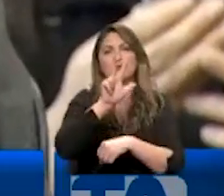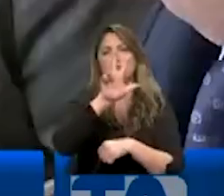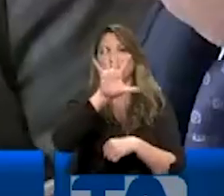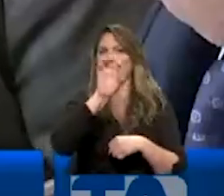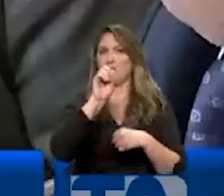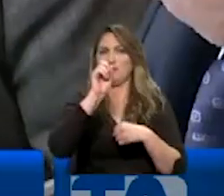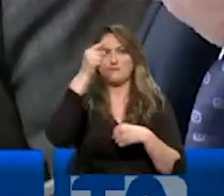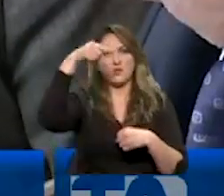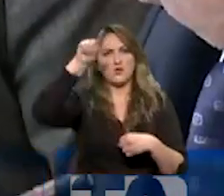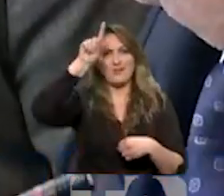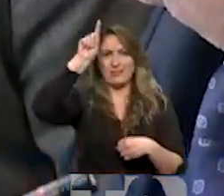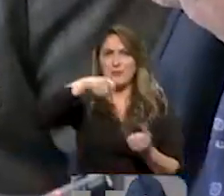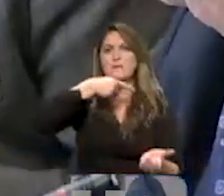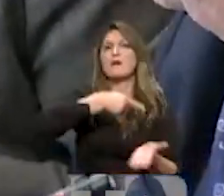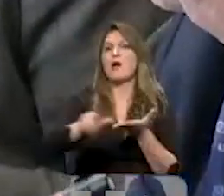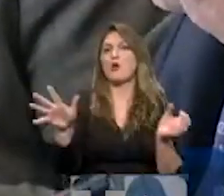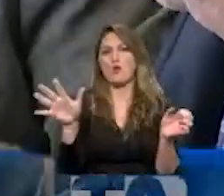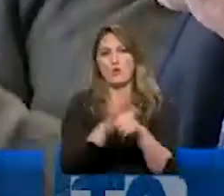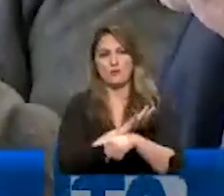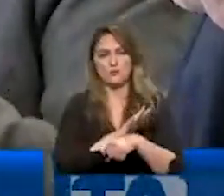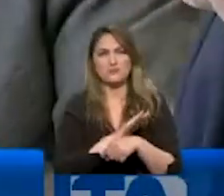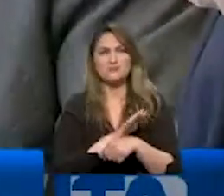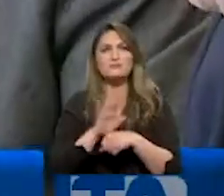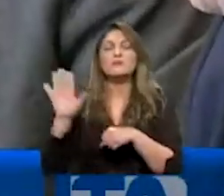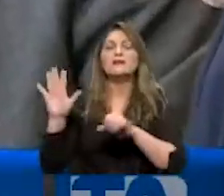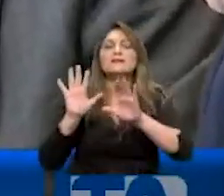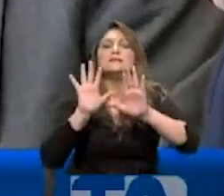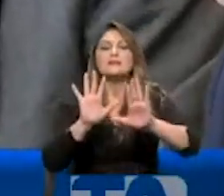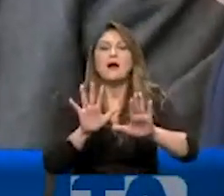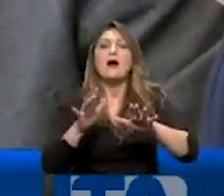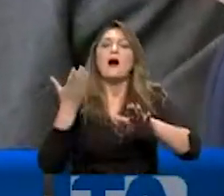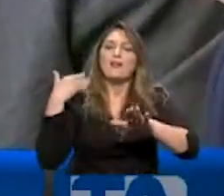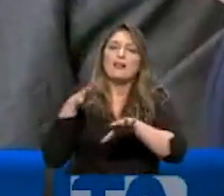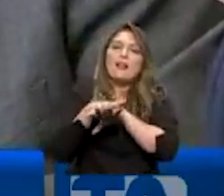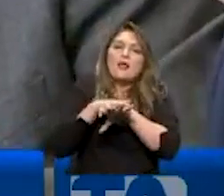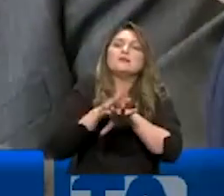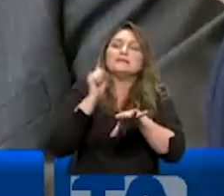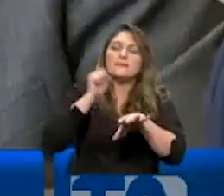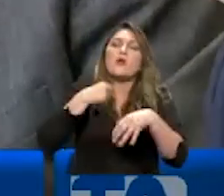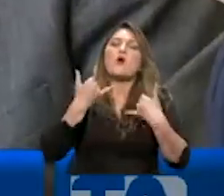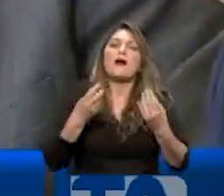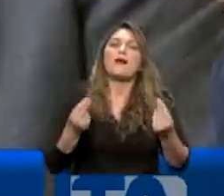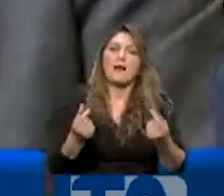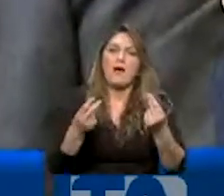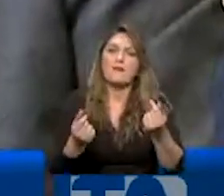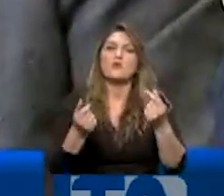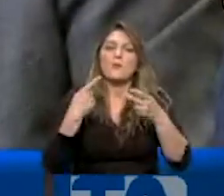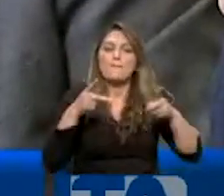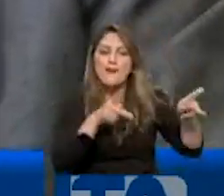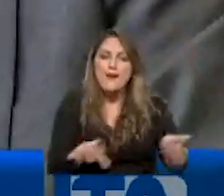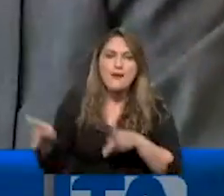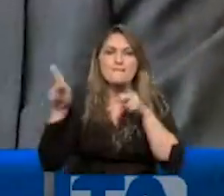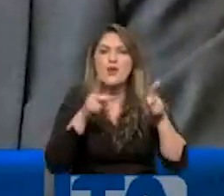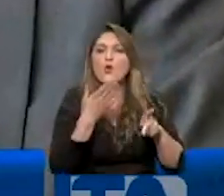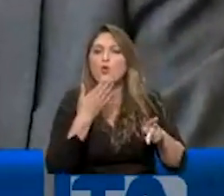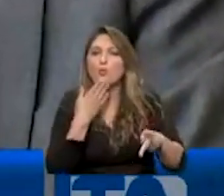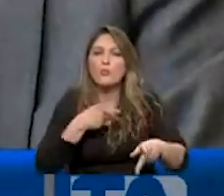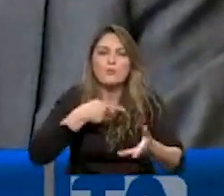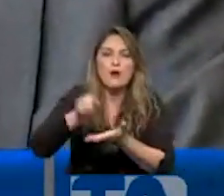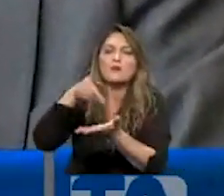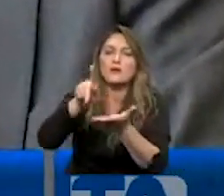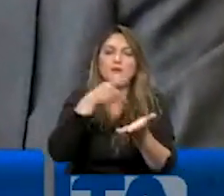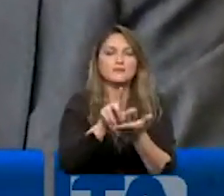efectivo. Nosotros vamos a acelerar los procesos de pago en un esquema más adelantado. Vamos a ampliar el presupuesto